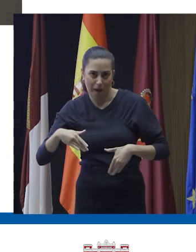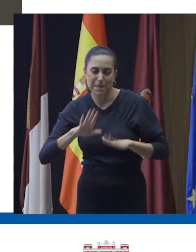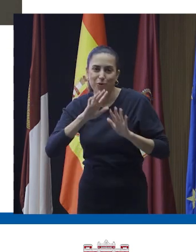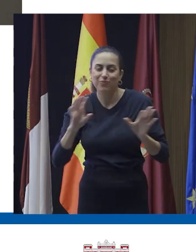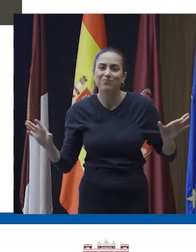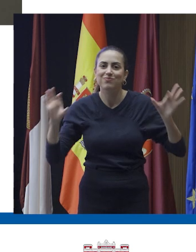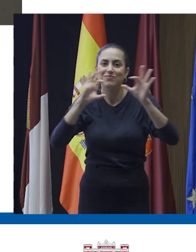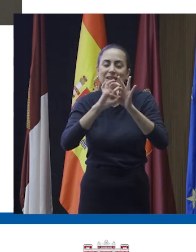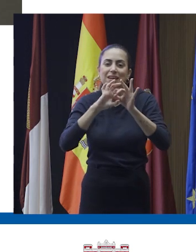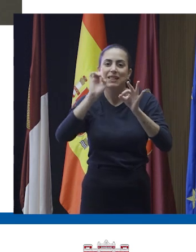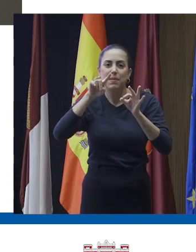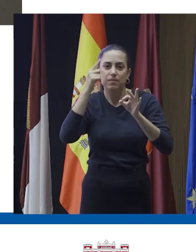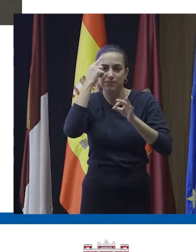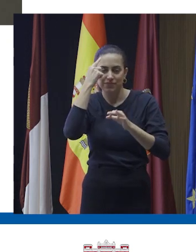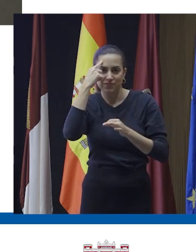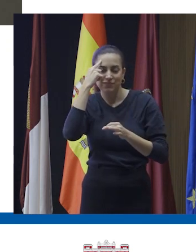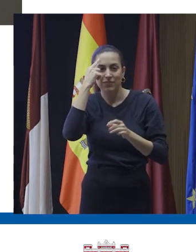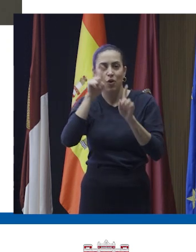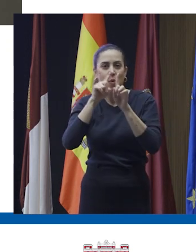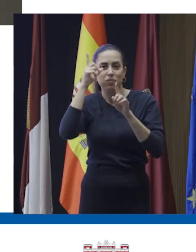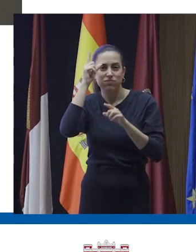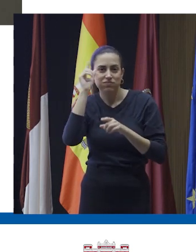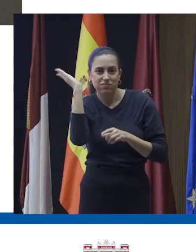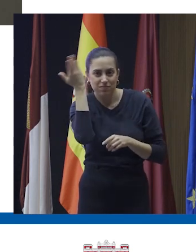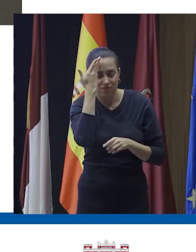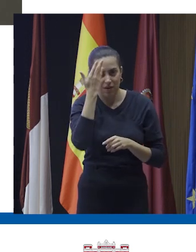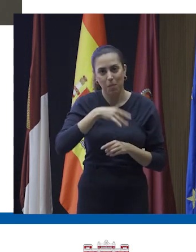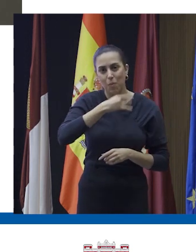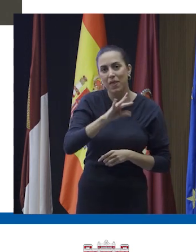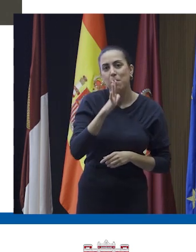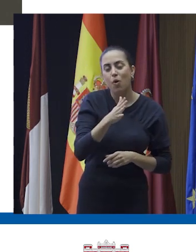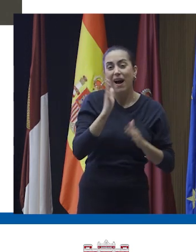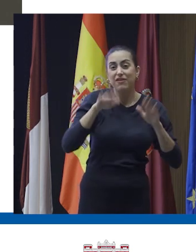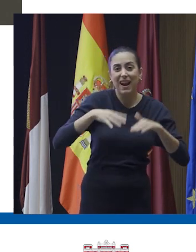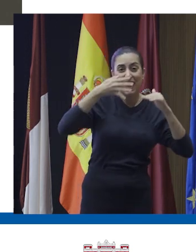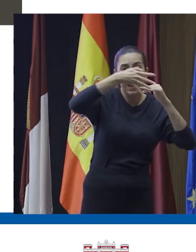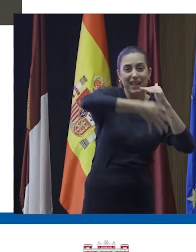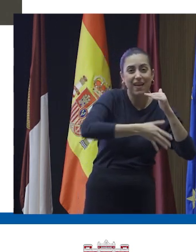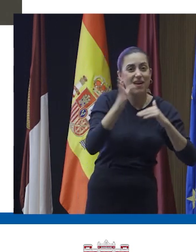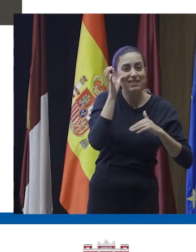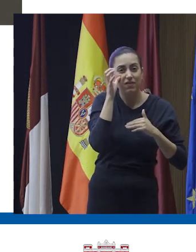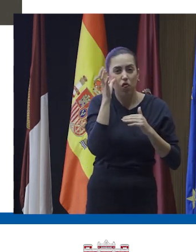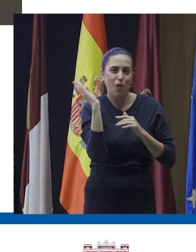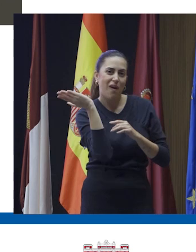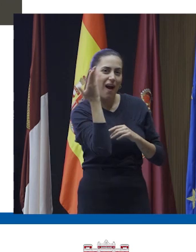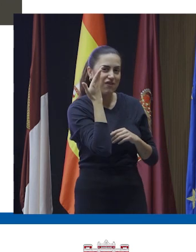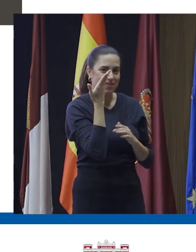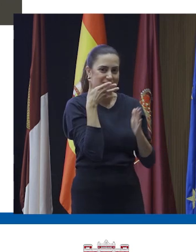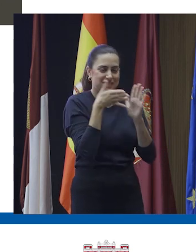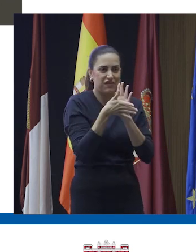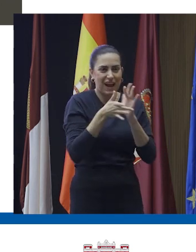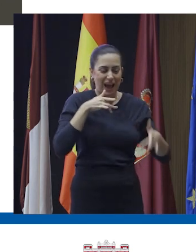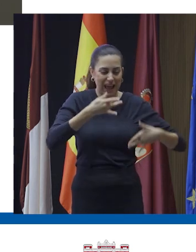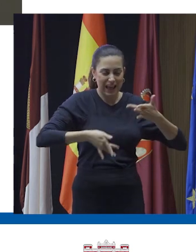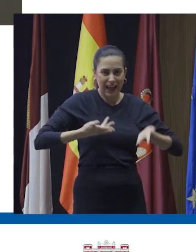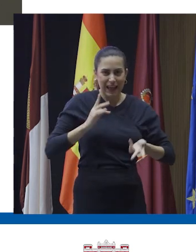el deterioro cognitivo, ya que pues la catarata pues nos desconecta los sentidos de alguna manera y nos evita los estímulos y